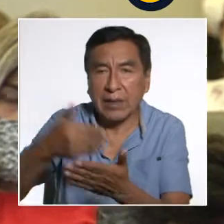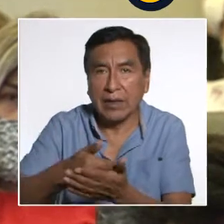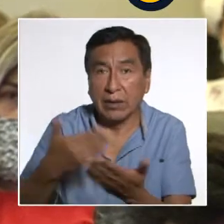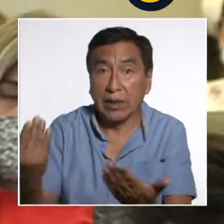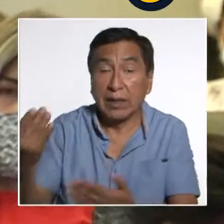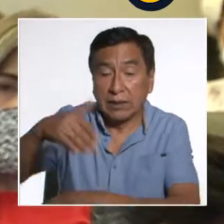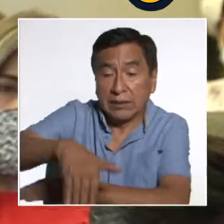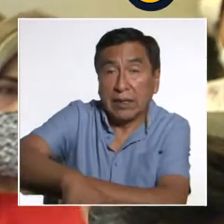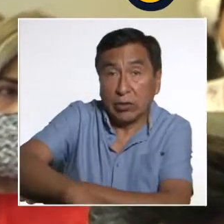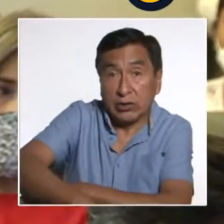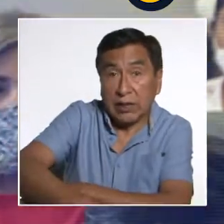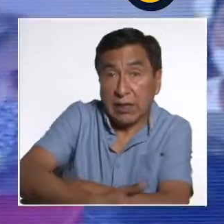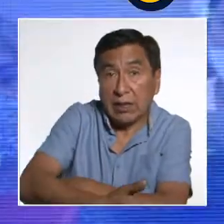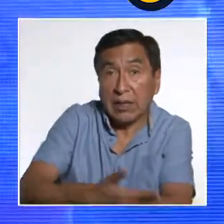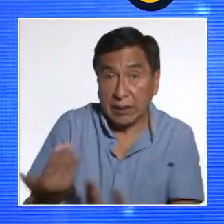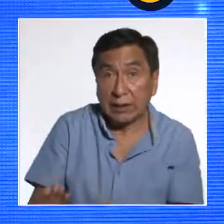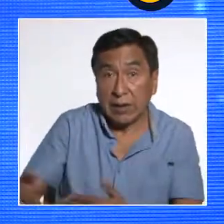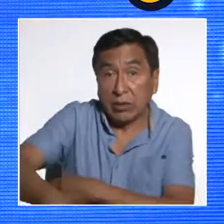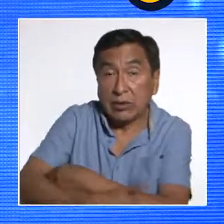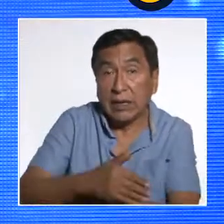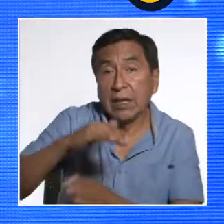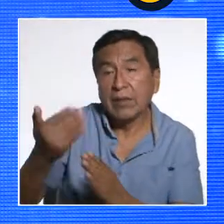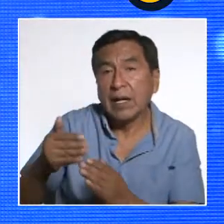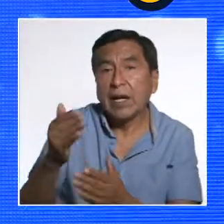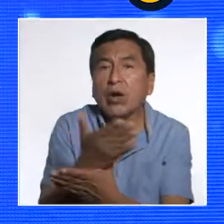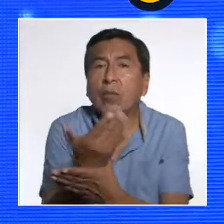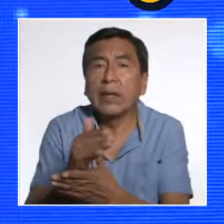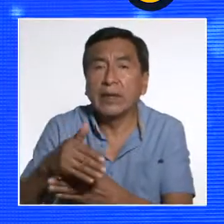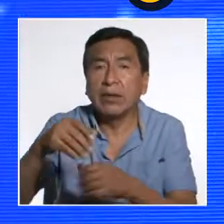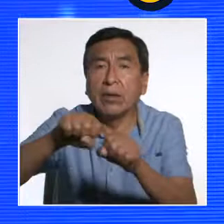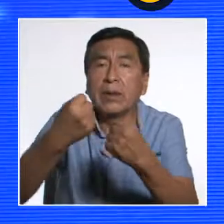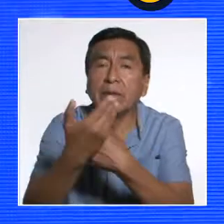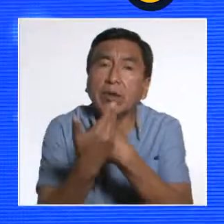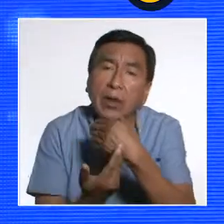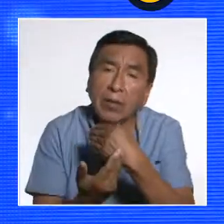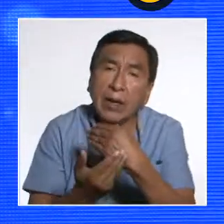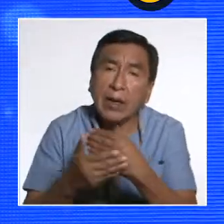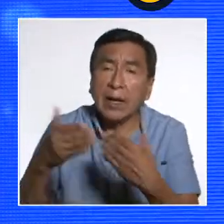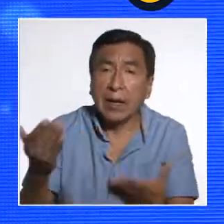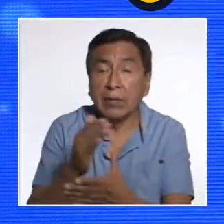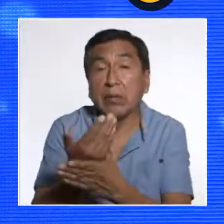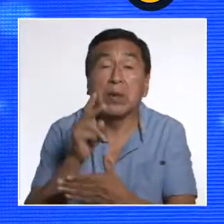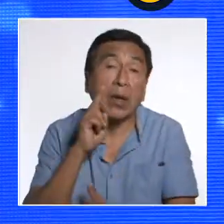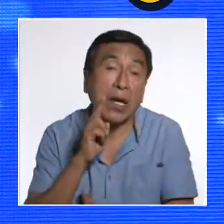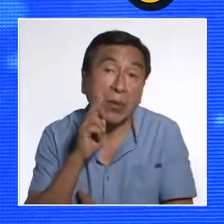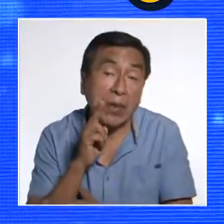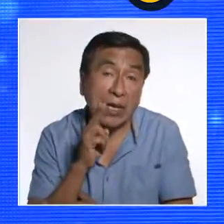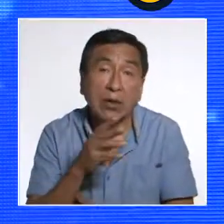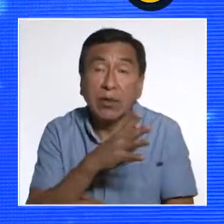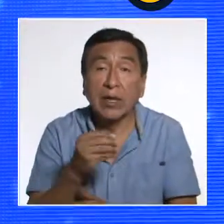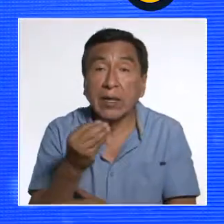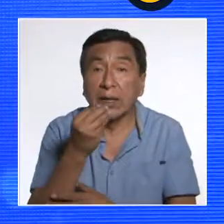noche había participado del partimiento del pan, había participado del vino, que es la cena